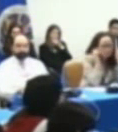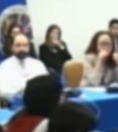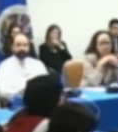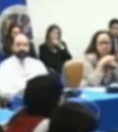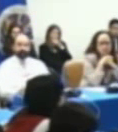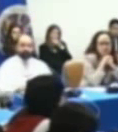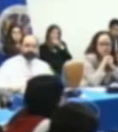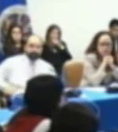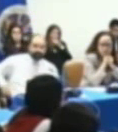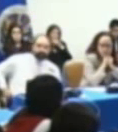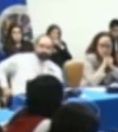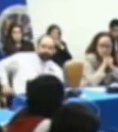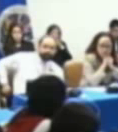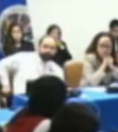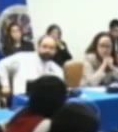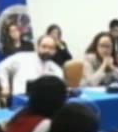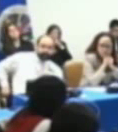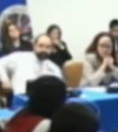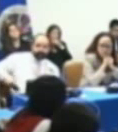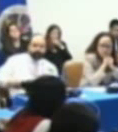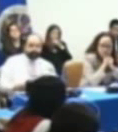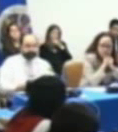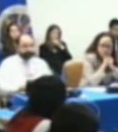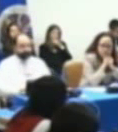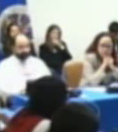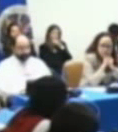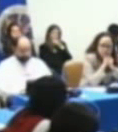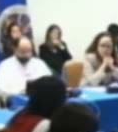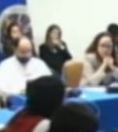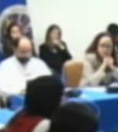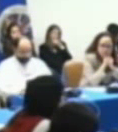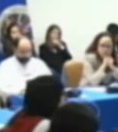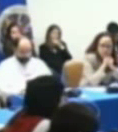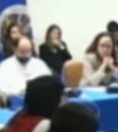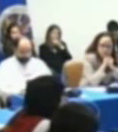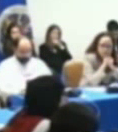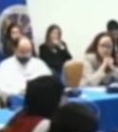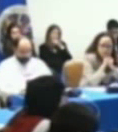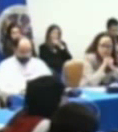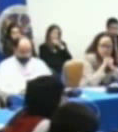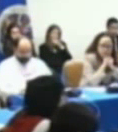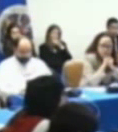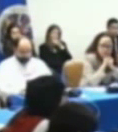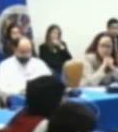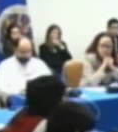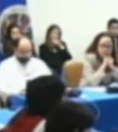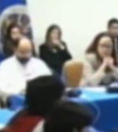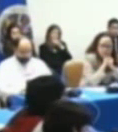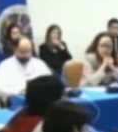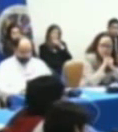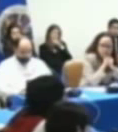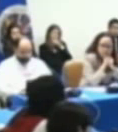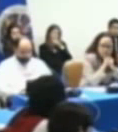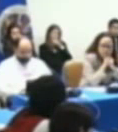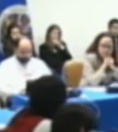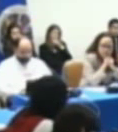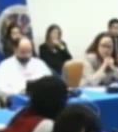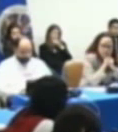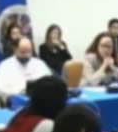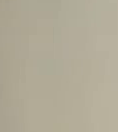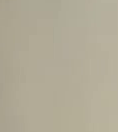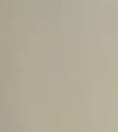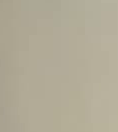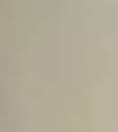Bueno, creo que el video nos muestra algunas de las barreras que diariamente afectan a las personas